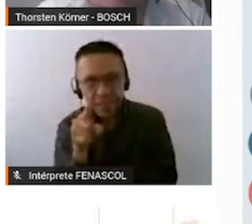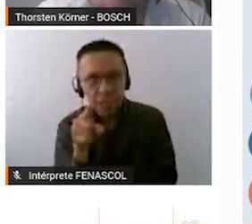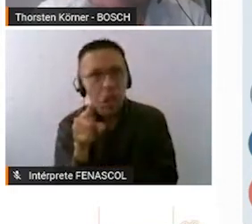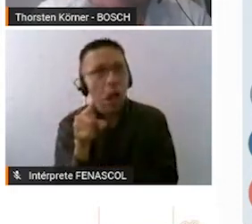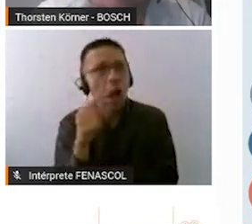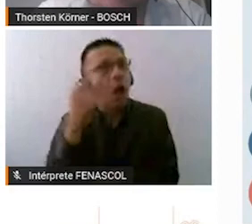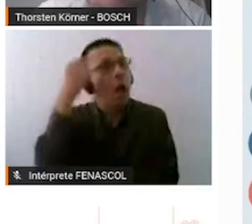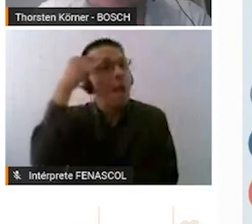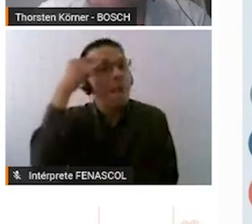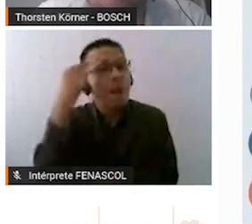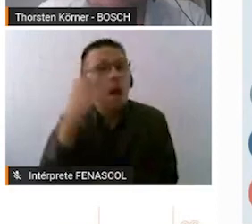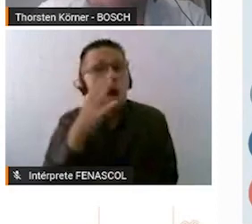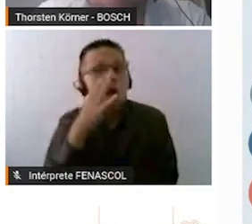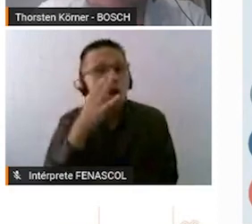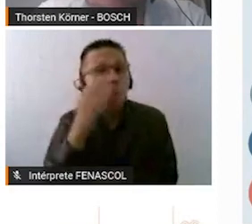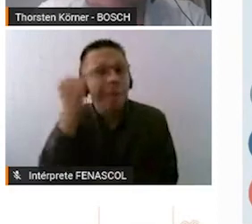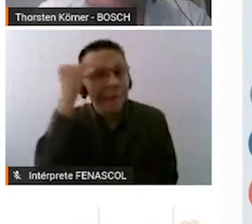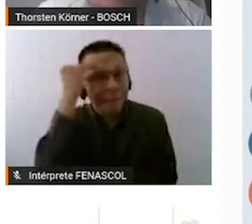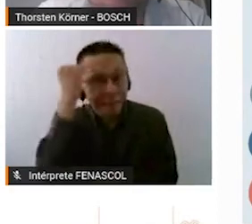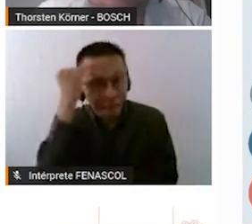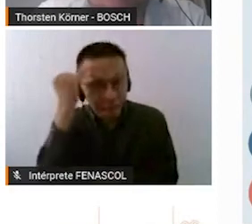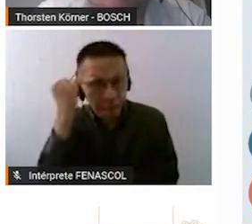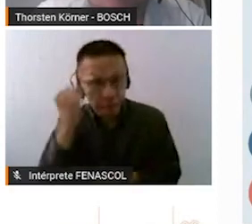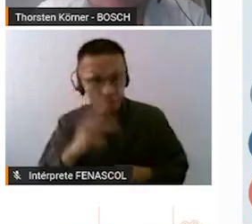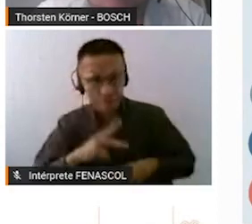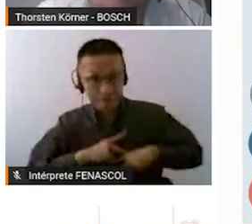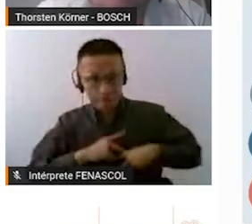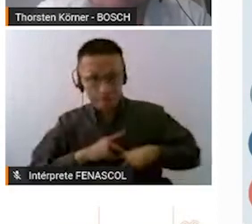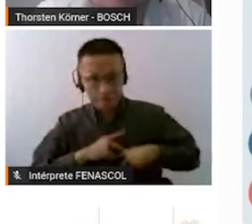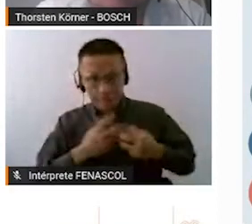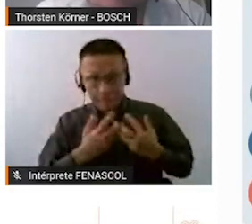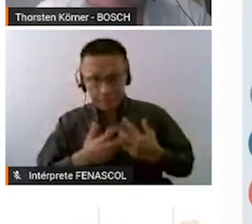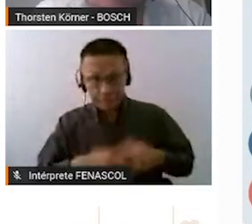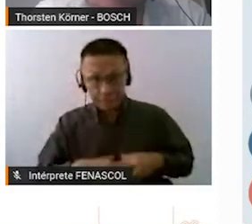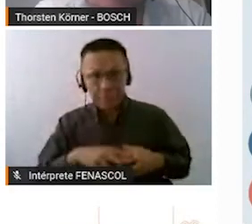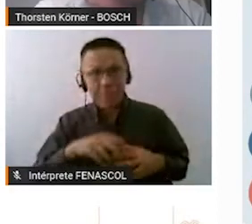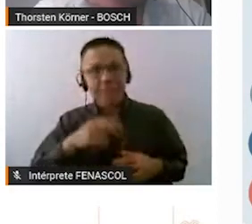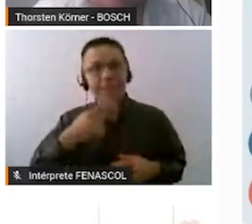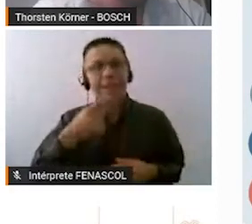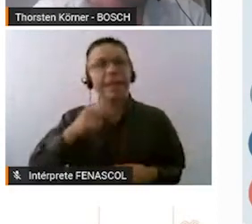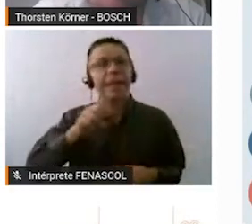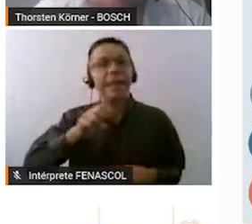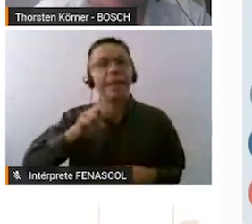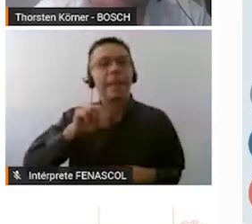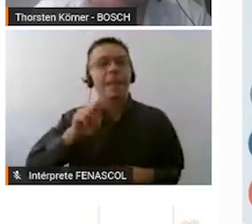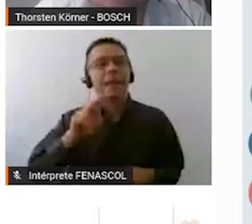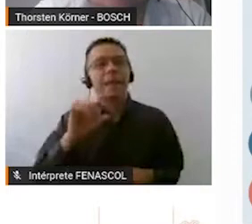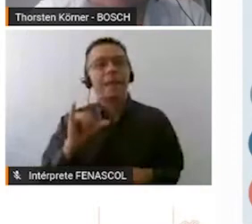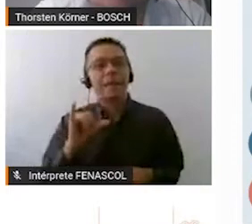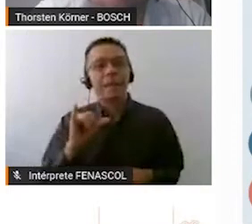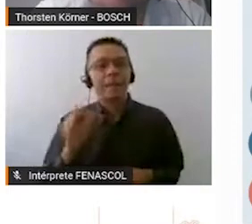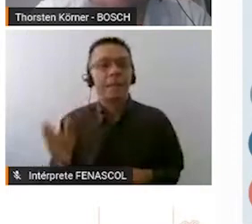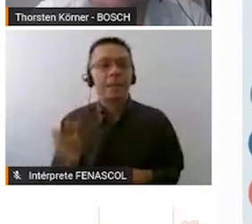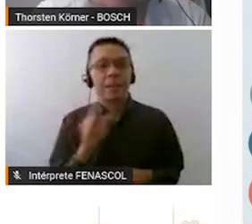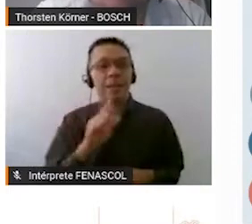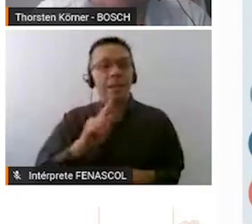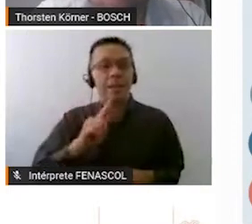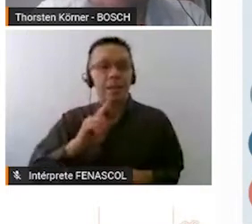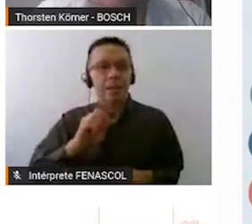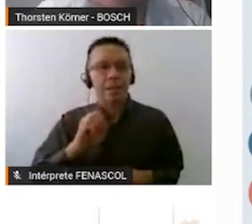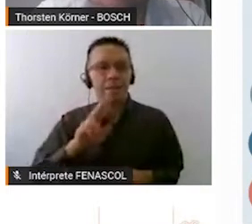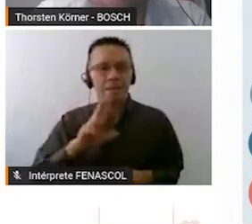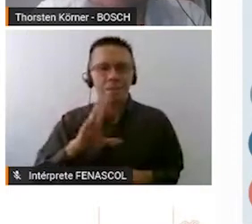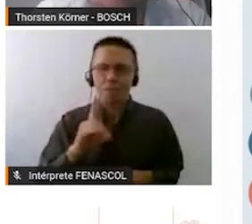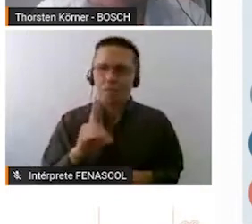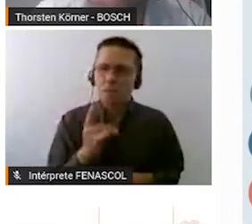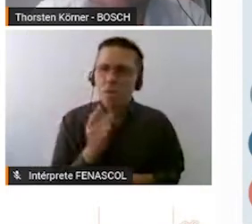Ford, el fundador de la empresa, decía, no importa qué color escojan de su automóvil,